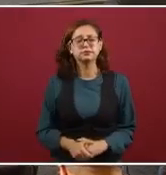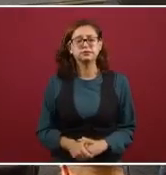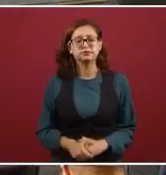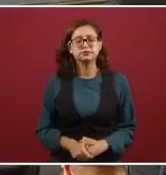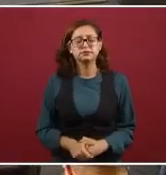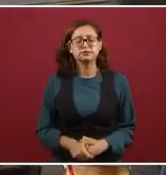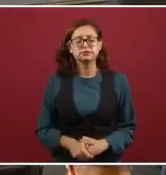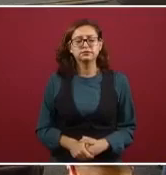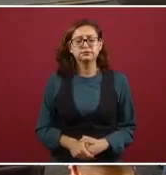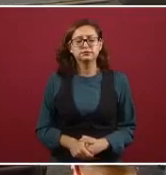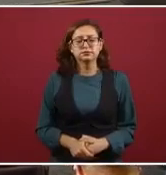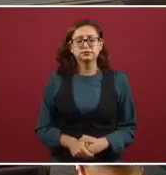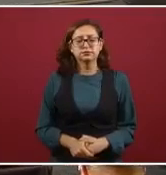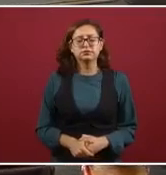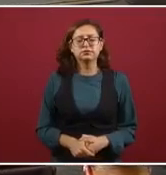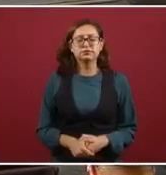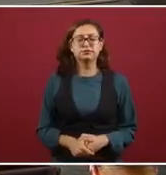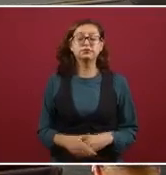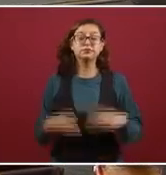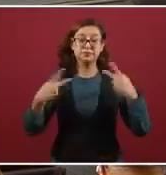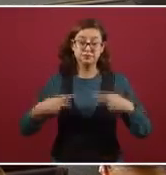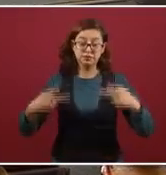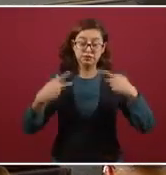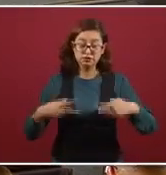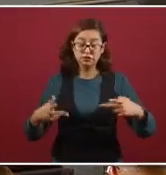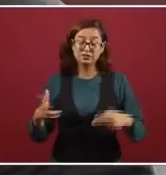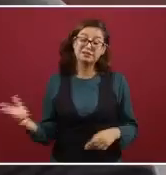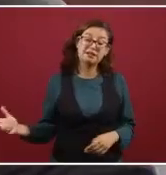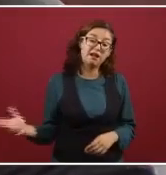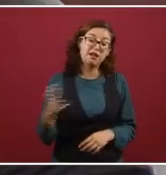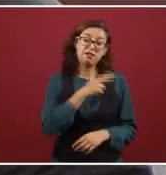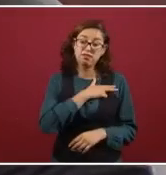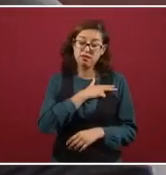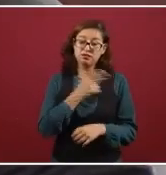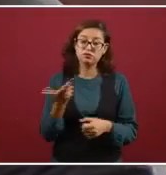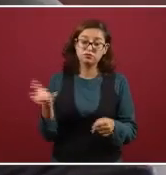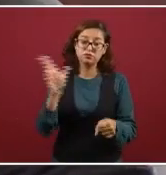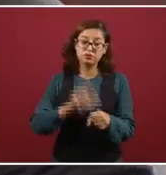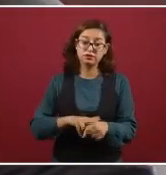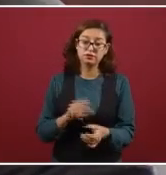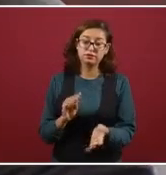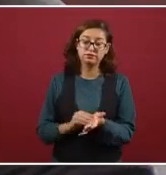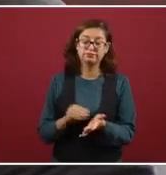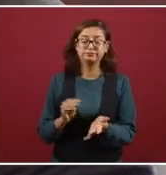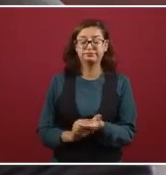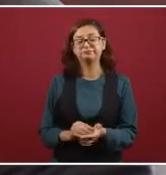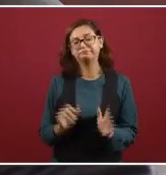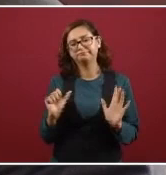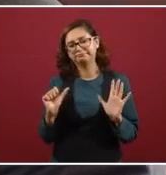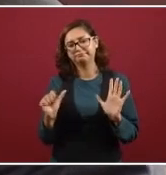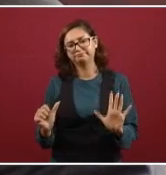Heridas y todavía en tratamiento, tenemos 6